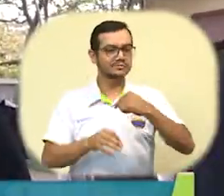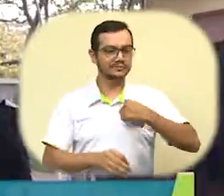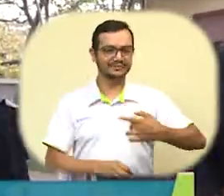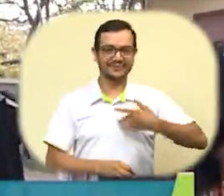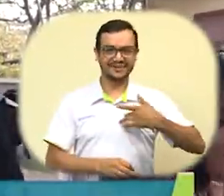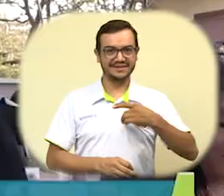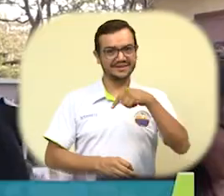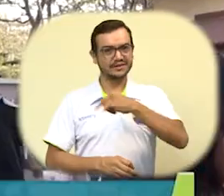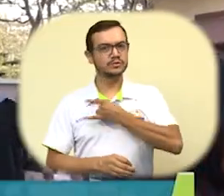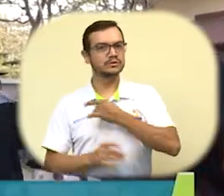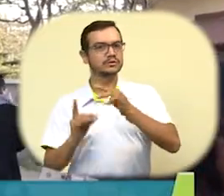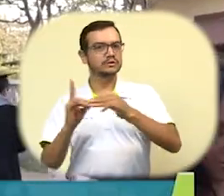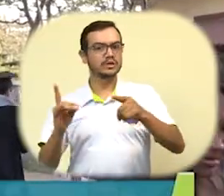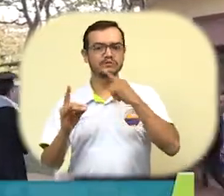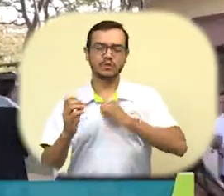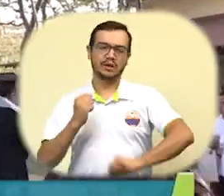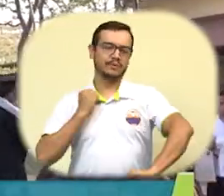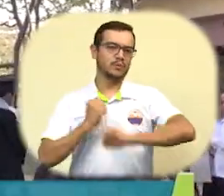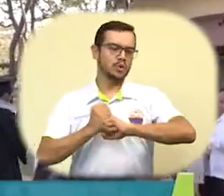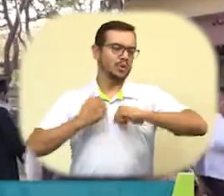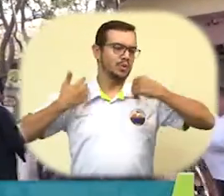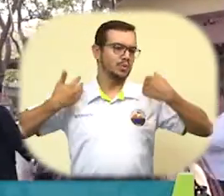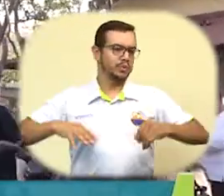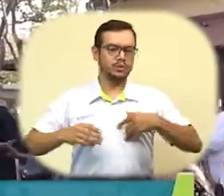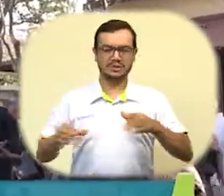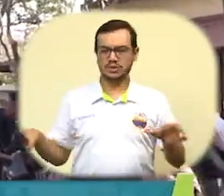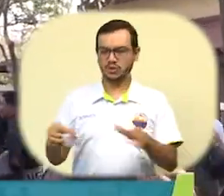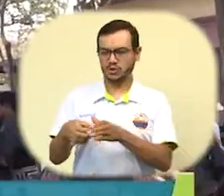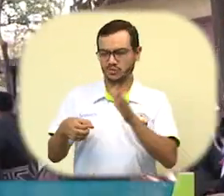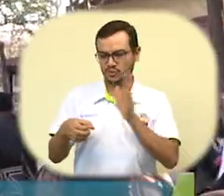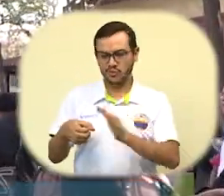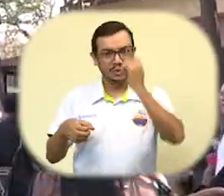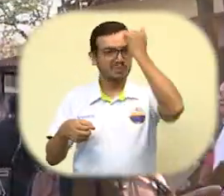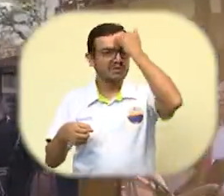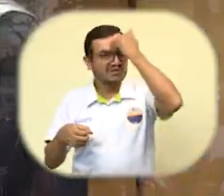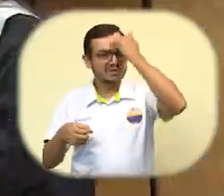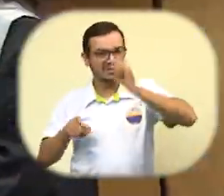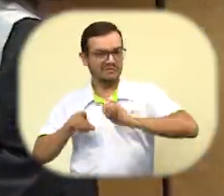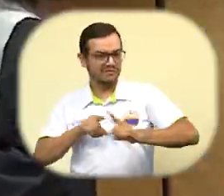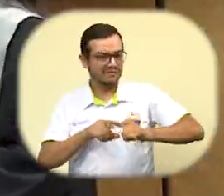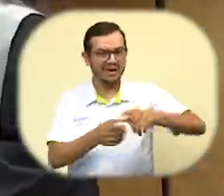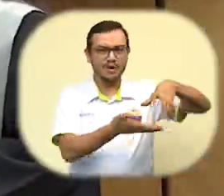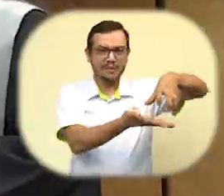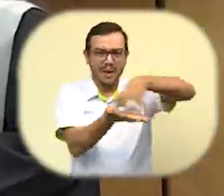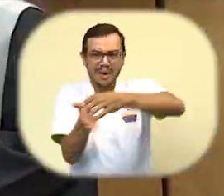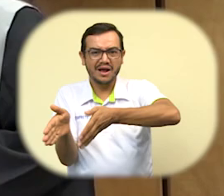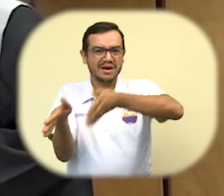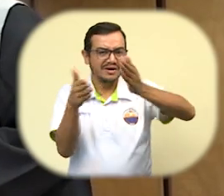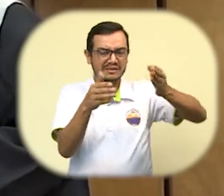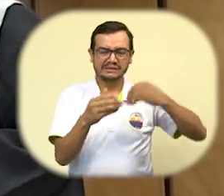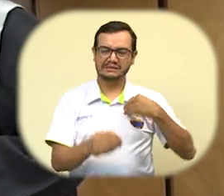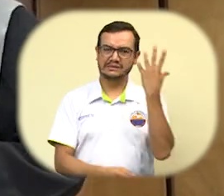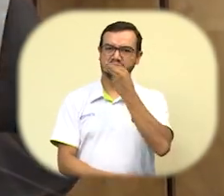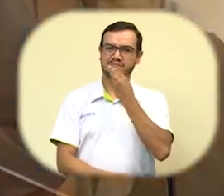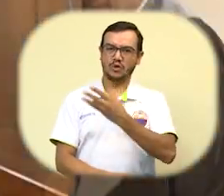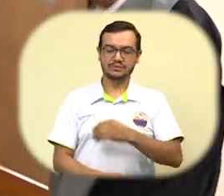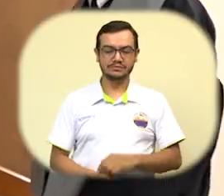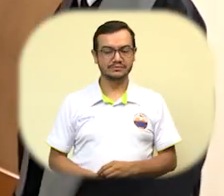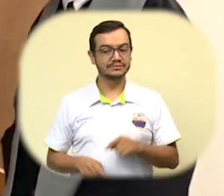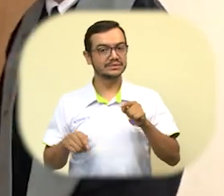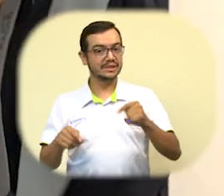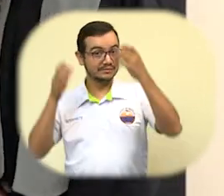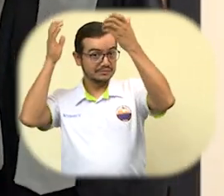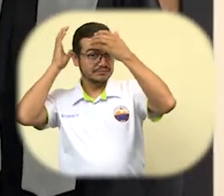universidad tiene un gran aporte de sus profesores, la estructura, todo. La ceremonia contó con un